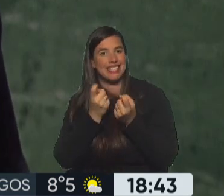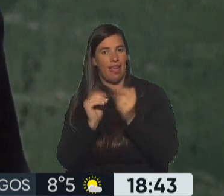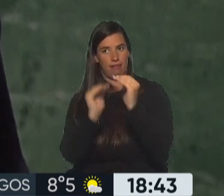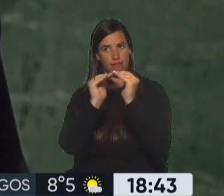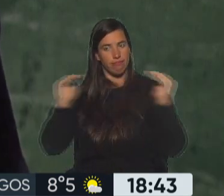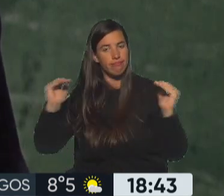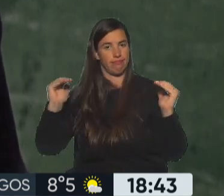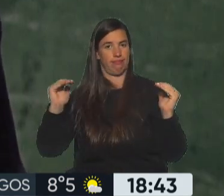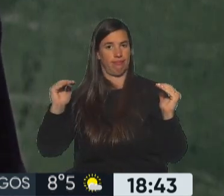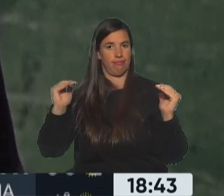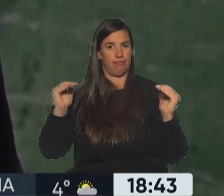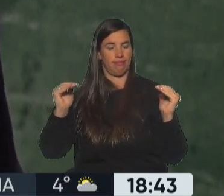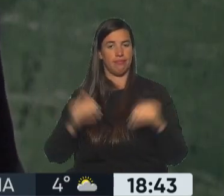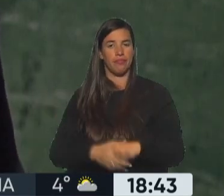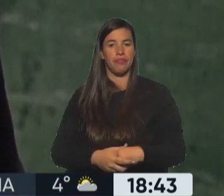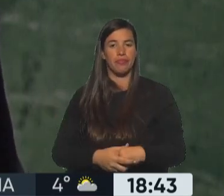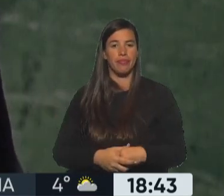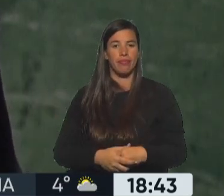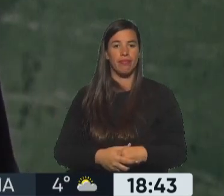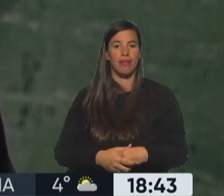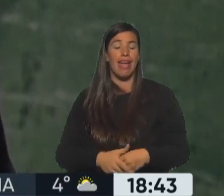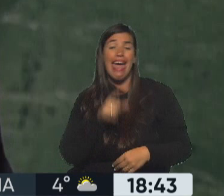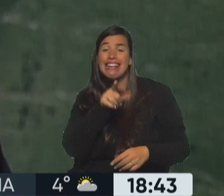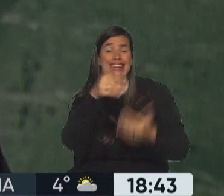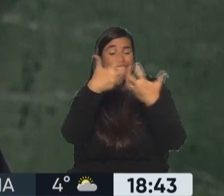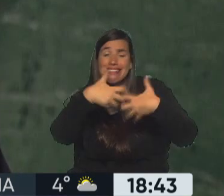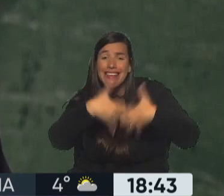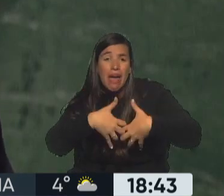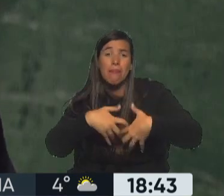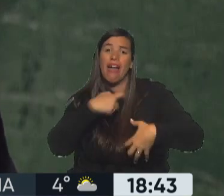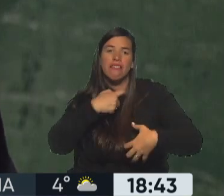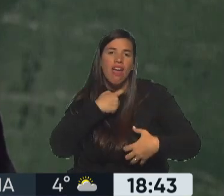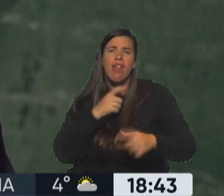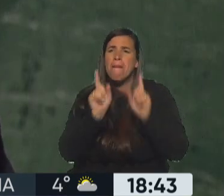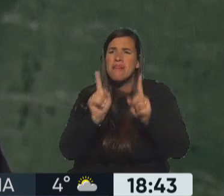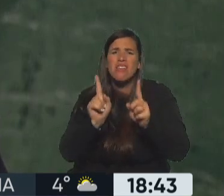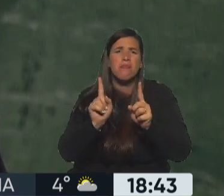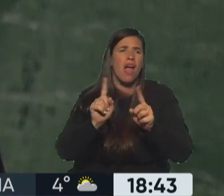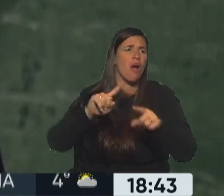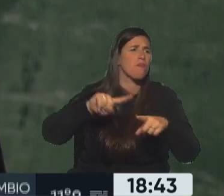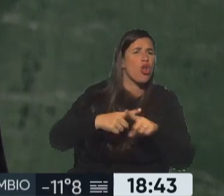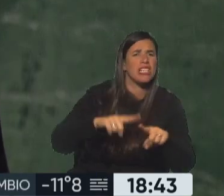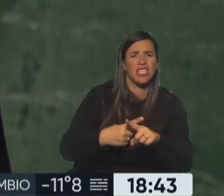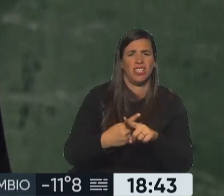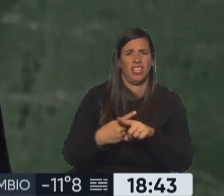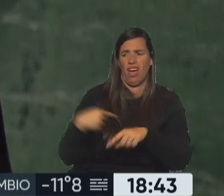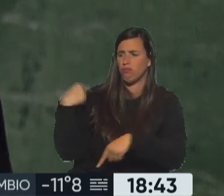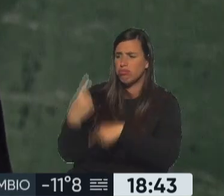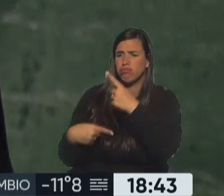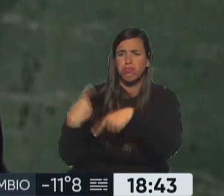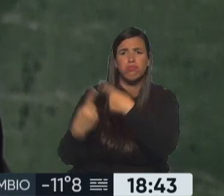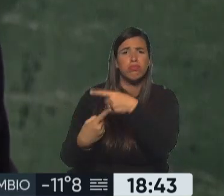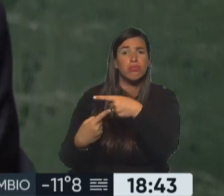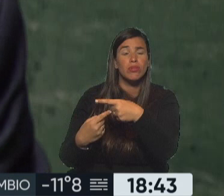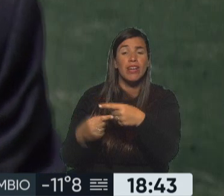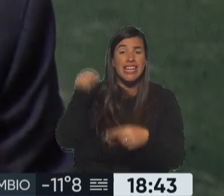Por el contrario, solo busca imponer las mismas políticas ortodoxas que profundizaron la desigualdad y